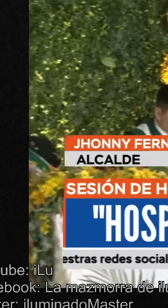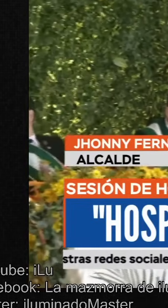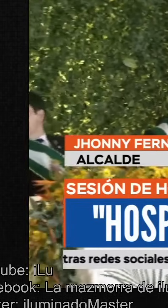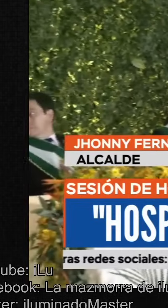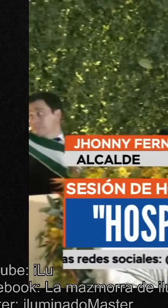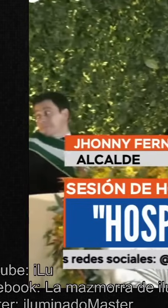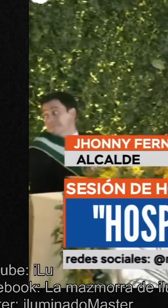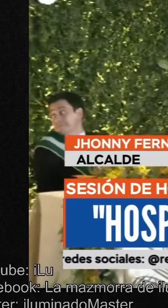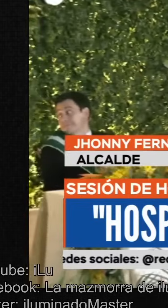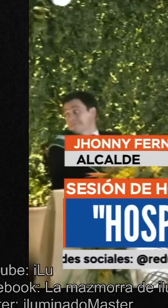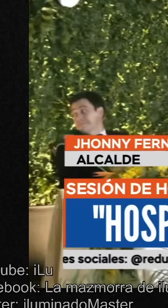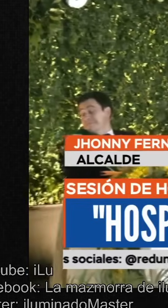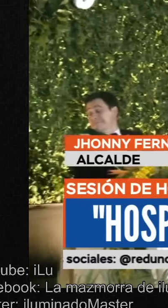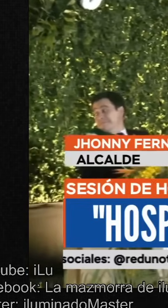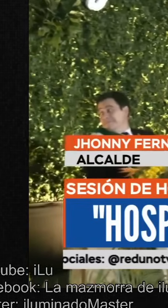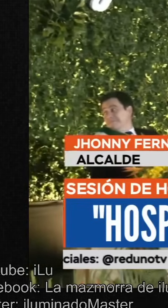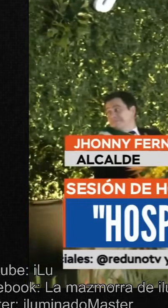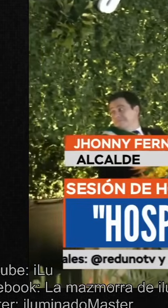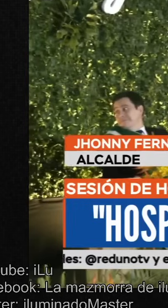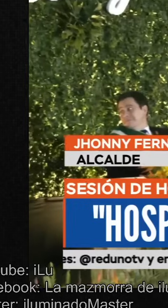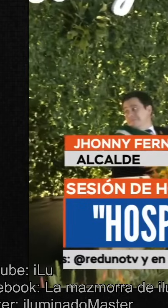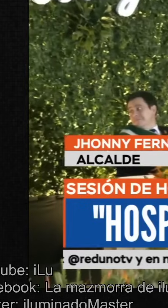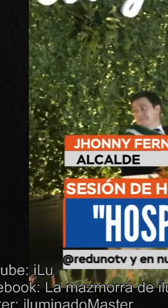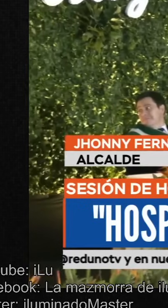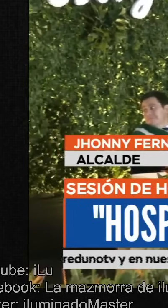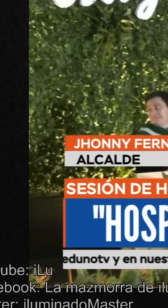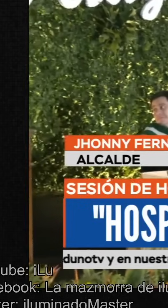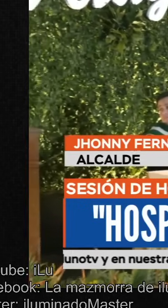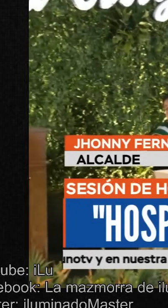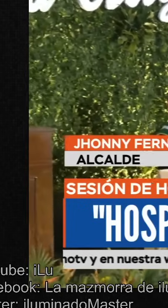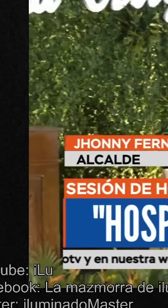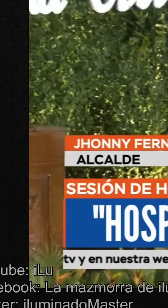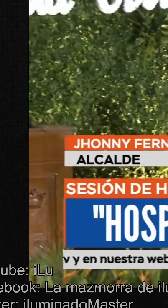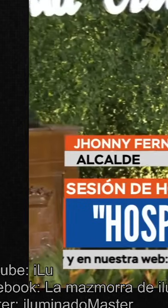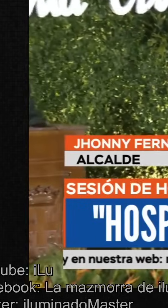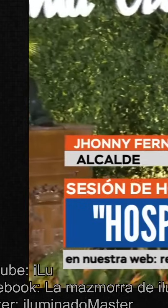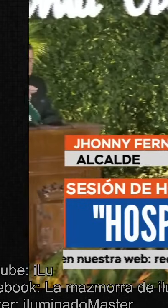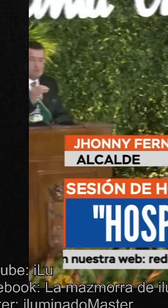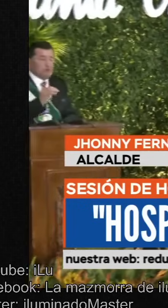profesionales y especialistas de primer nivel. Y el agradecimiento